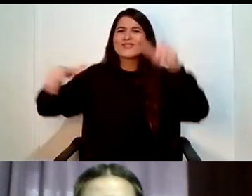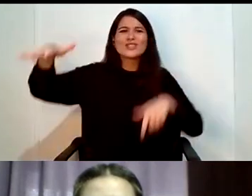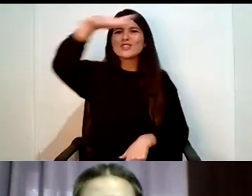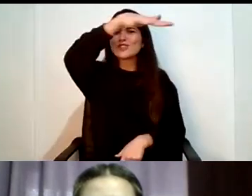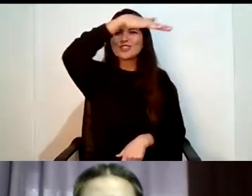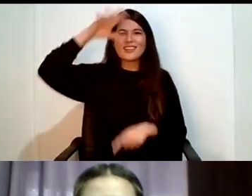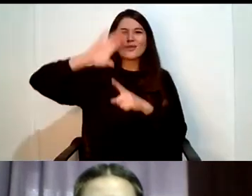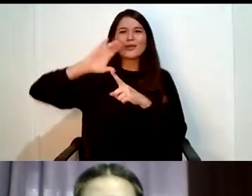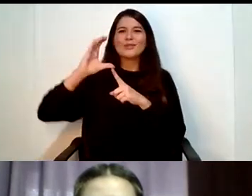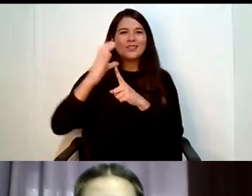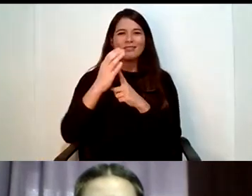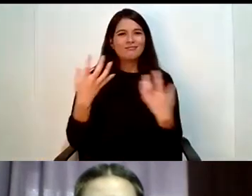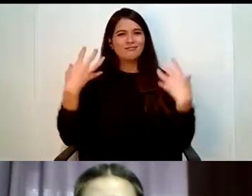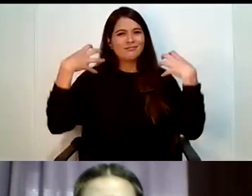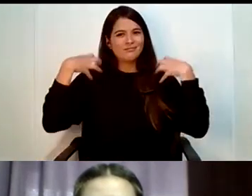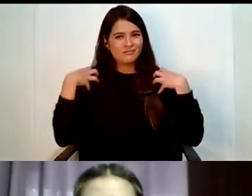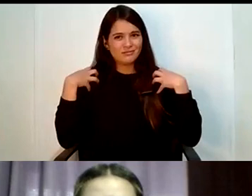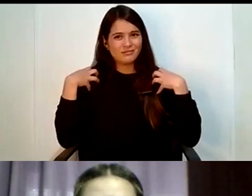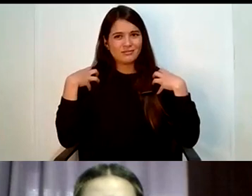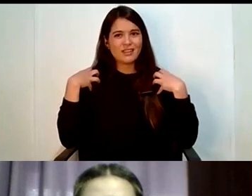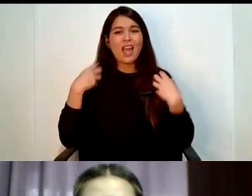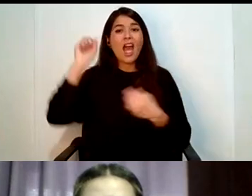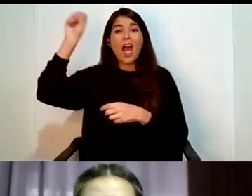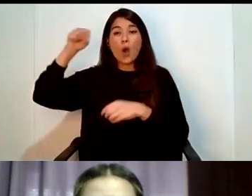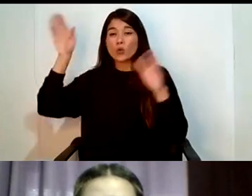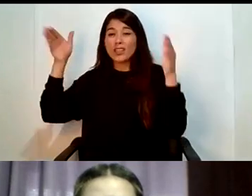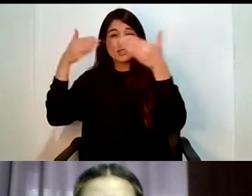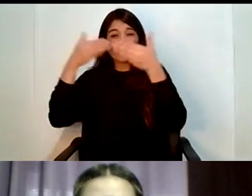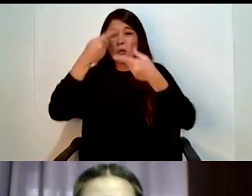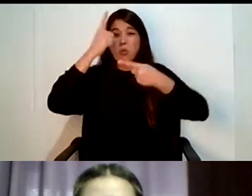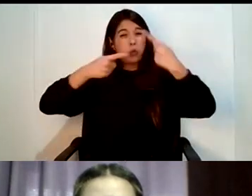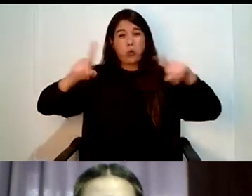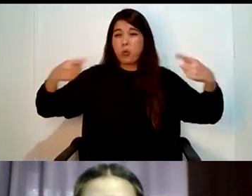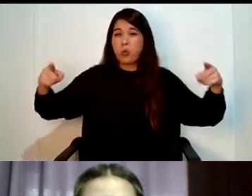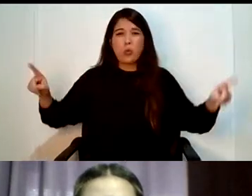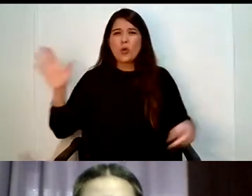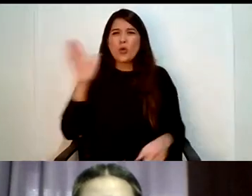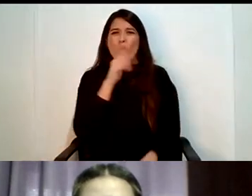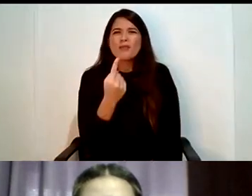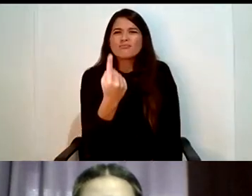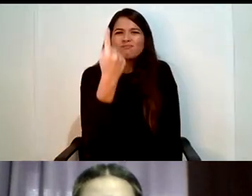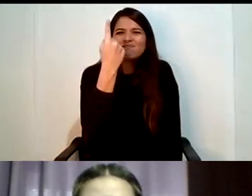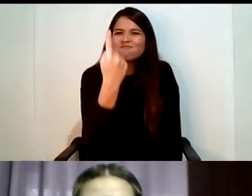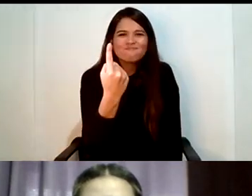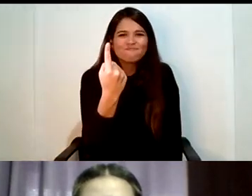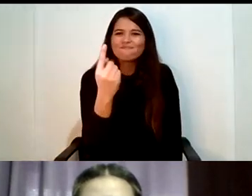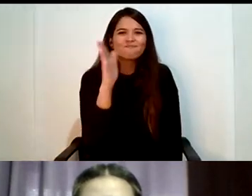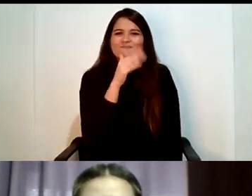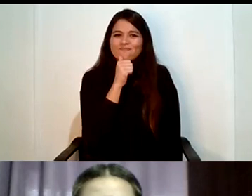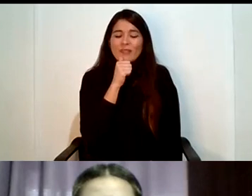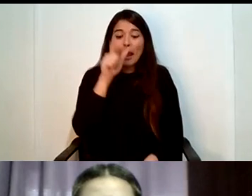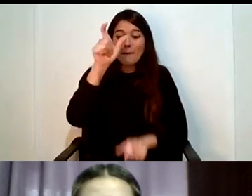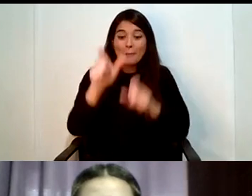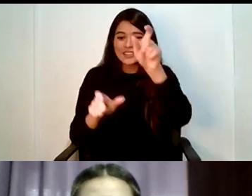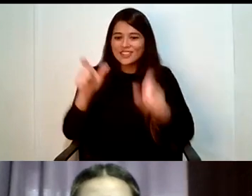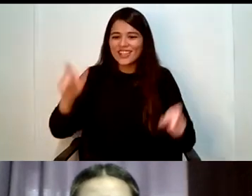cultural. El autismo es plural y diverso. No hay un solo tipo de autismo. Hay personas